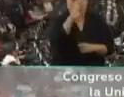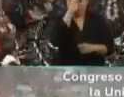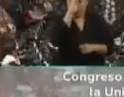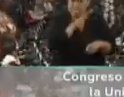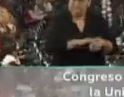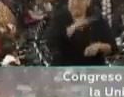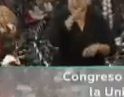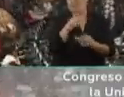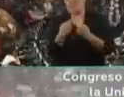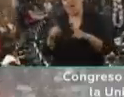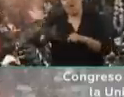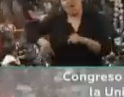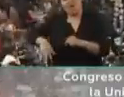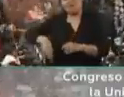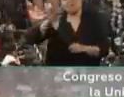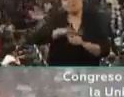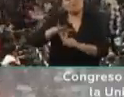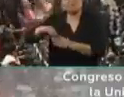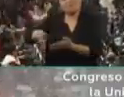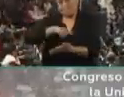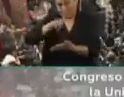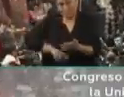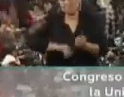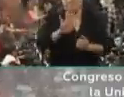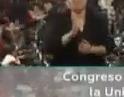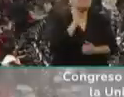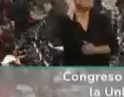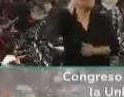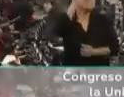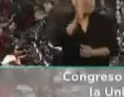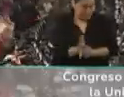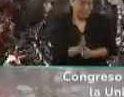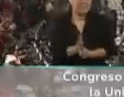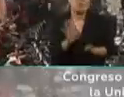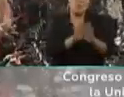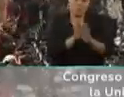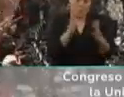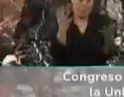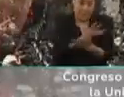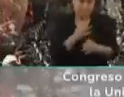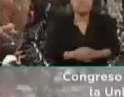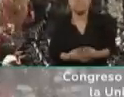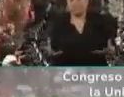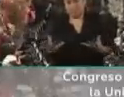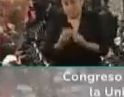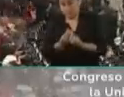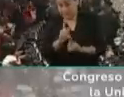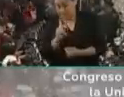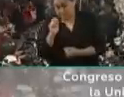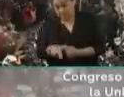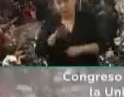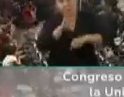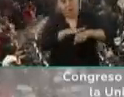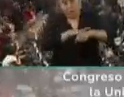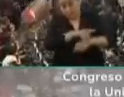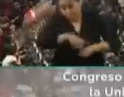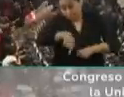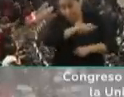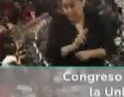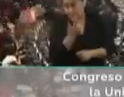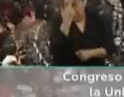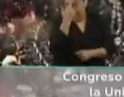urnas. La historia pondrá a cada quien en su lugar. Desde el PAN les recordamos que tenemos